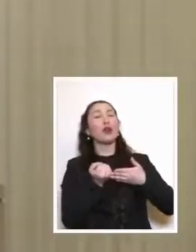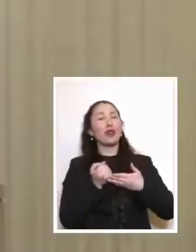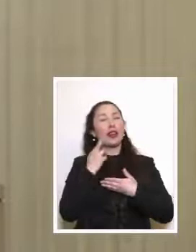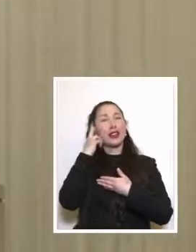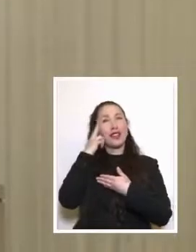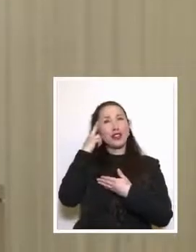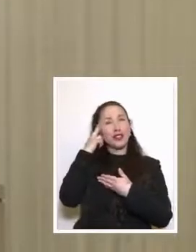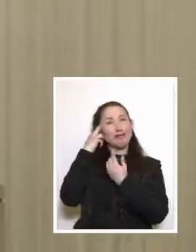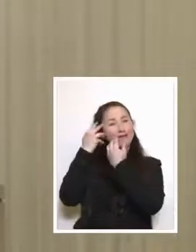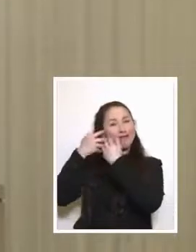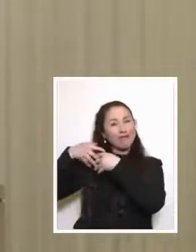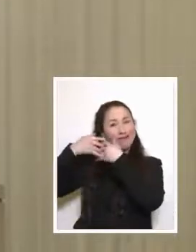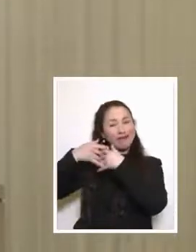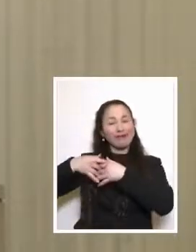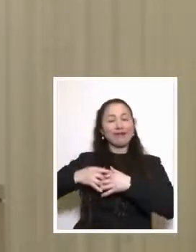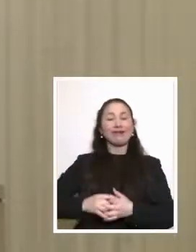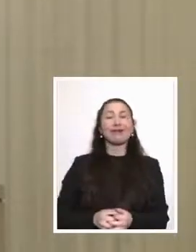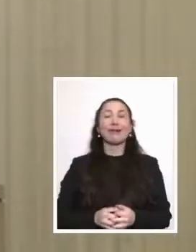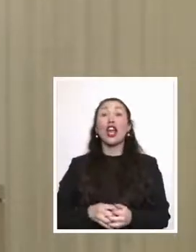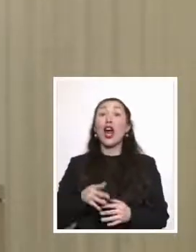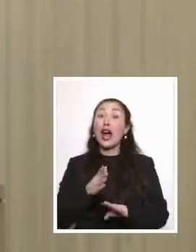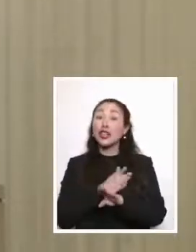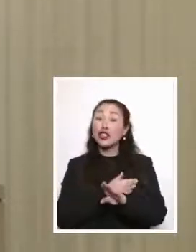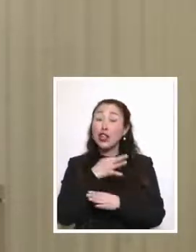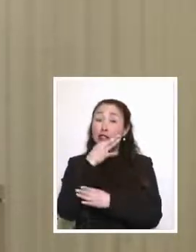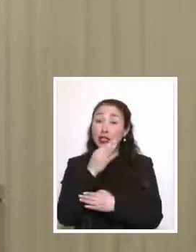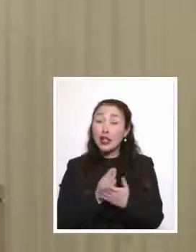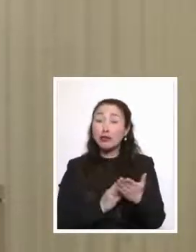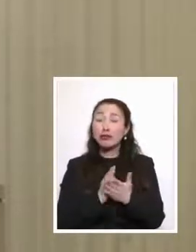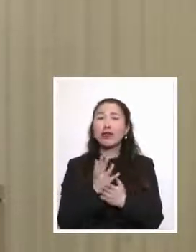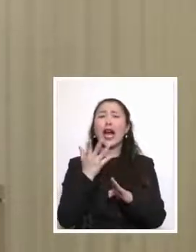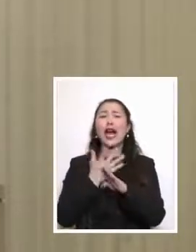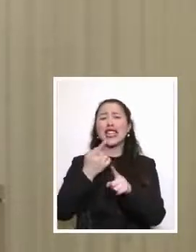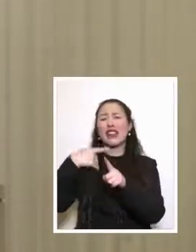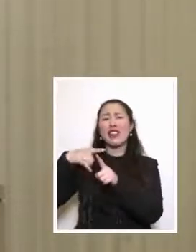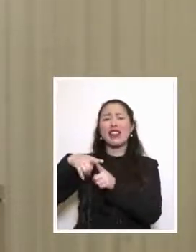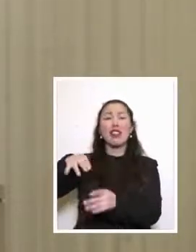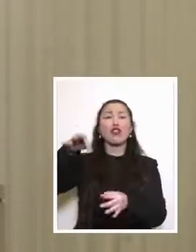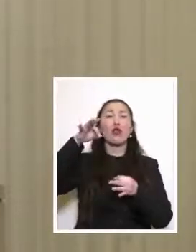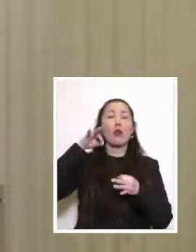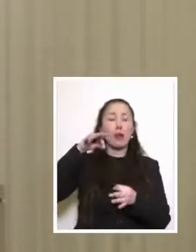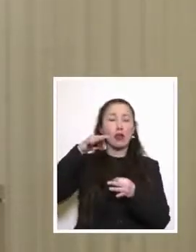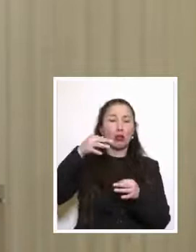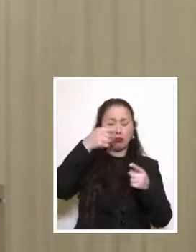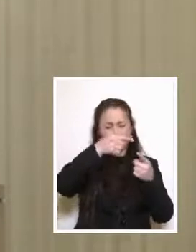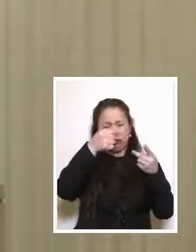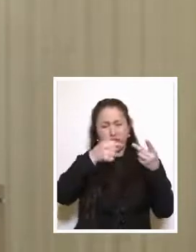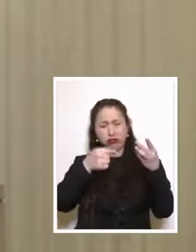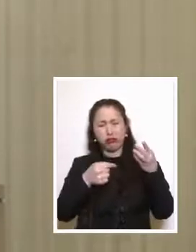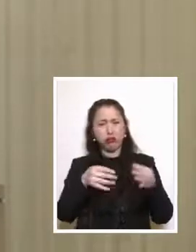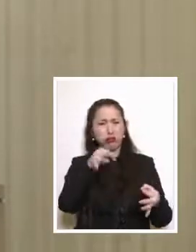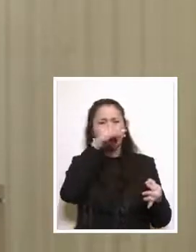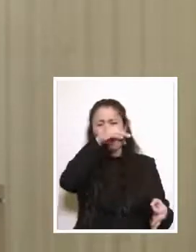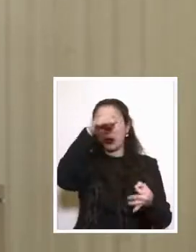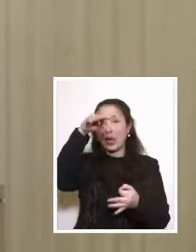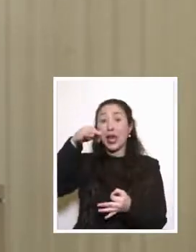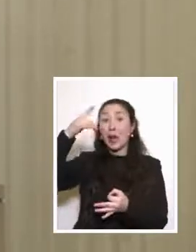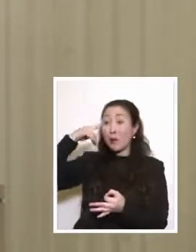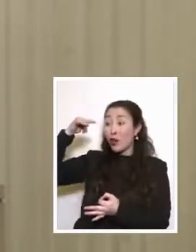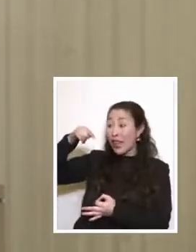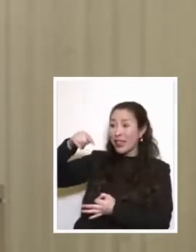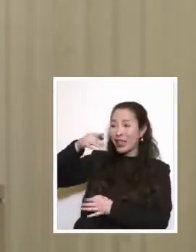Bueno, como les decía en el comienzo, hay muchos documentos, encuentros, pero este es un momento histórico